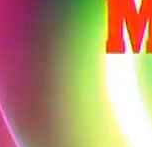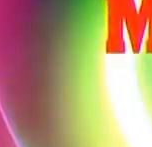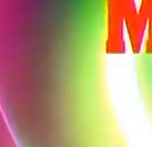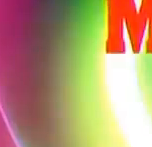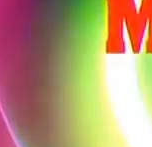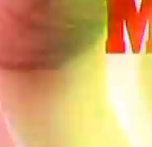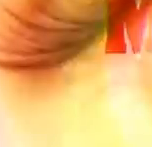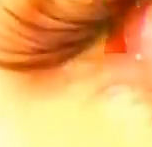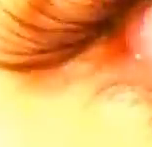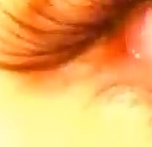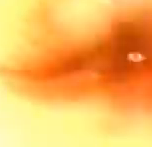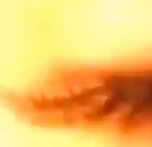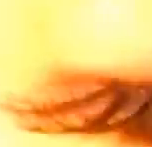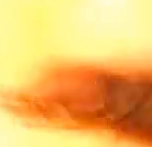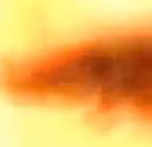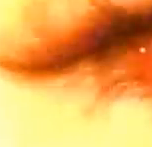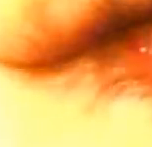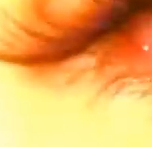883-0299.